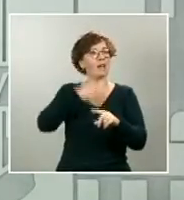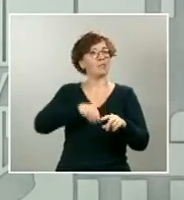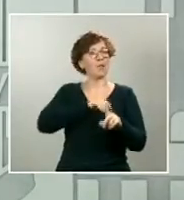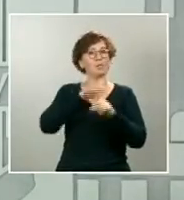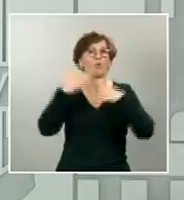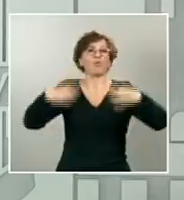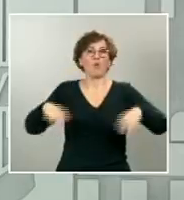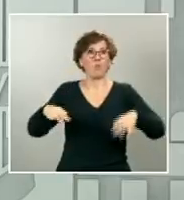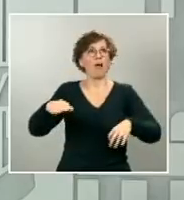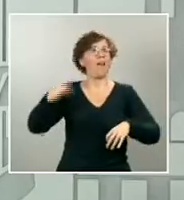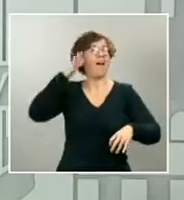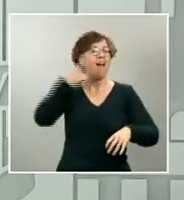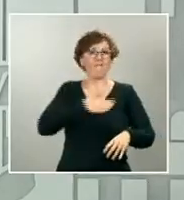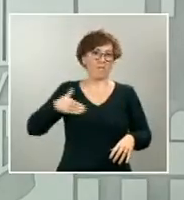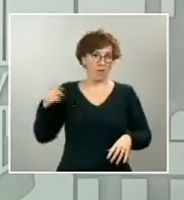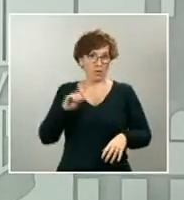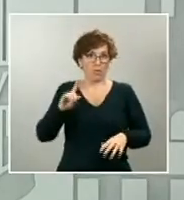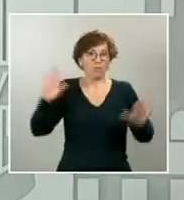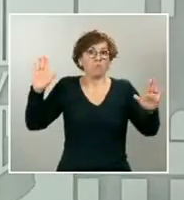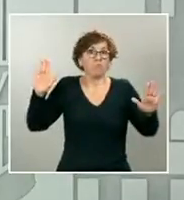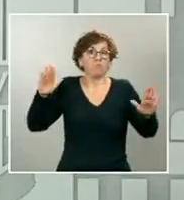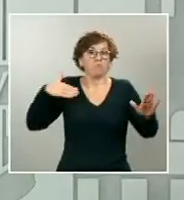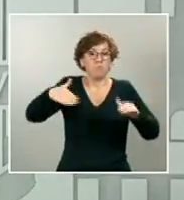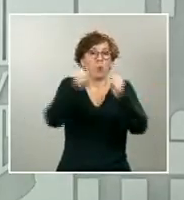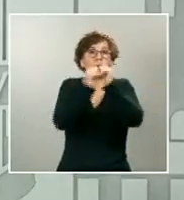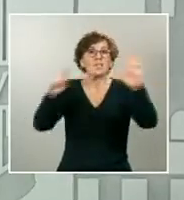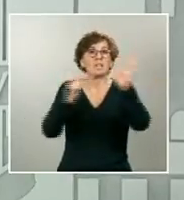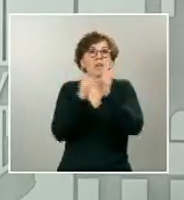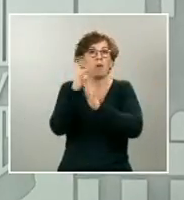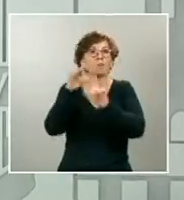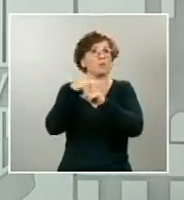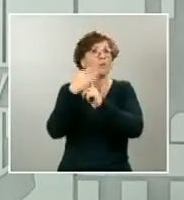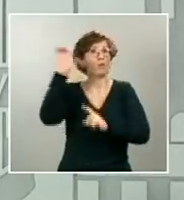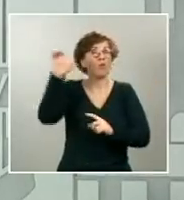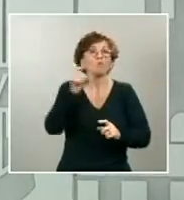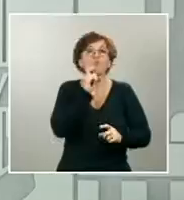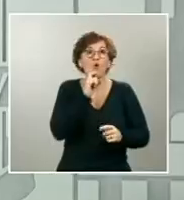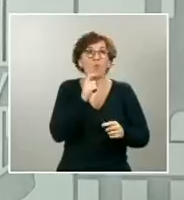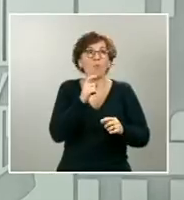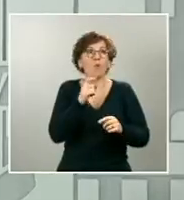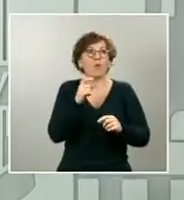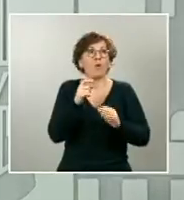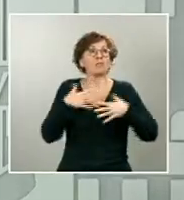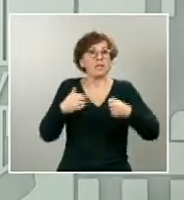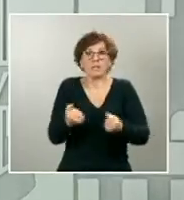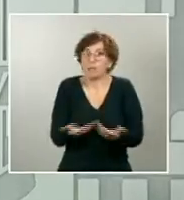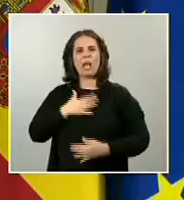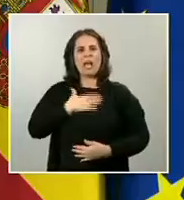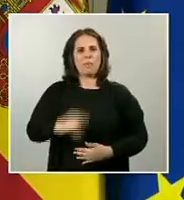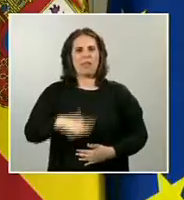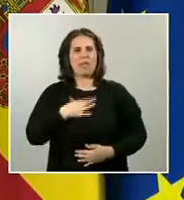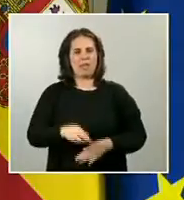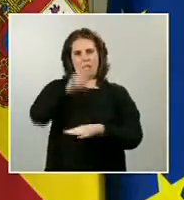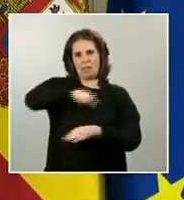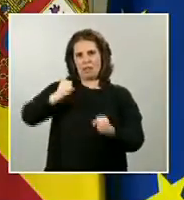sabemos para el 26 de abril cómo va a estar el país desde el punto de vista sanitario, que es lo que condiciona la vuelta a la normalidad.